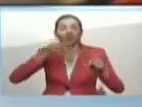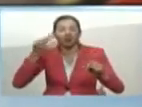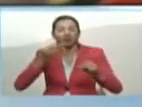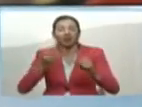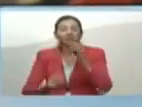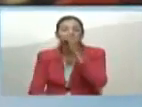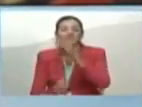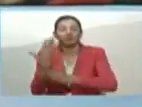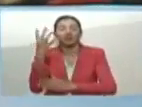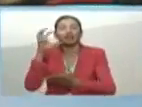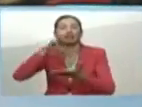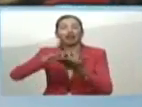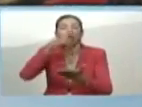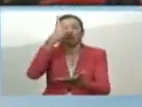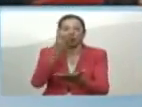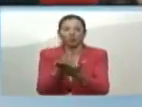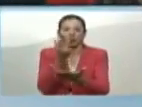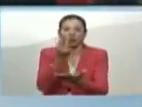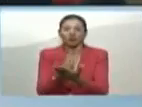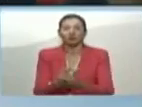comunal.